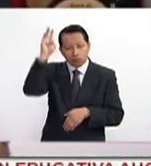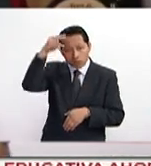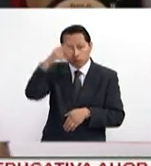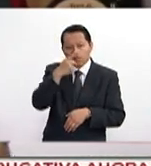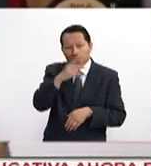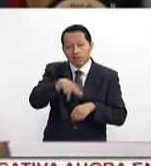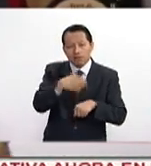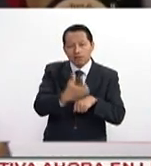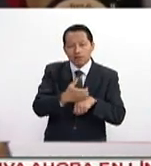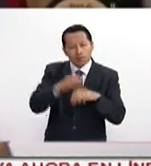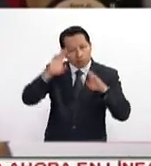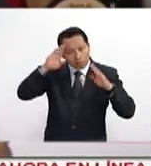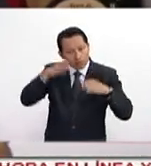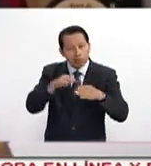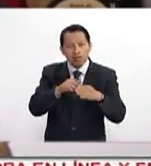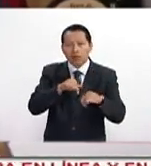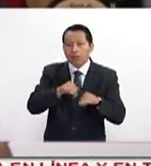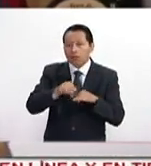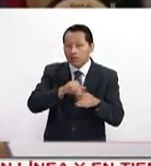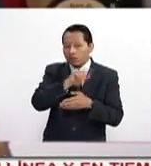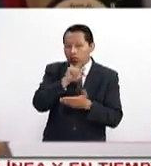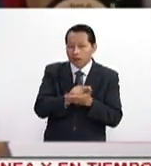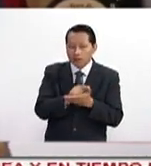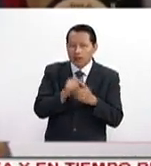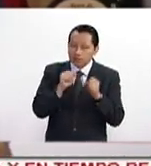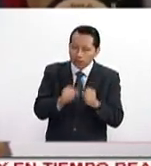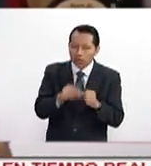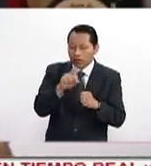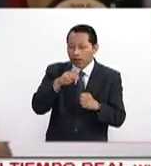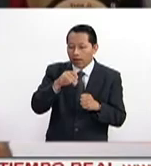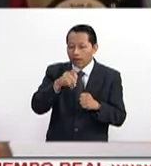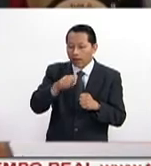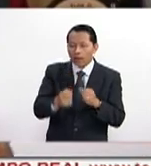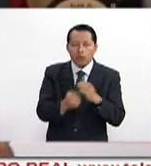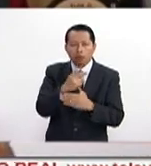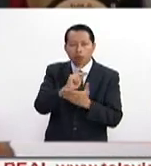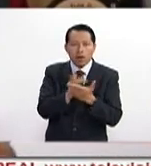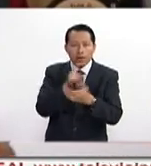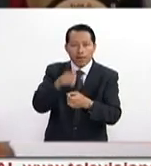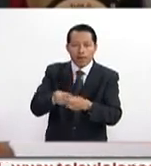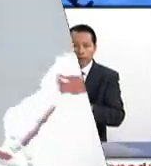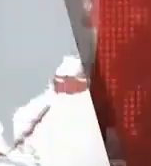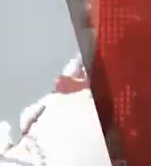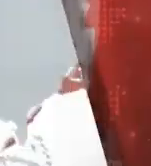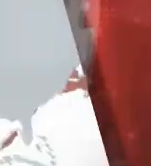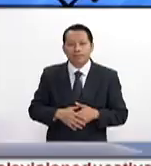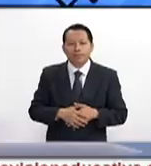republicanos trabajan en esta nueva ley, los demócratas se unirían al nuevo programa.